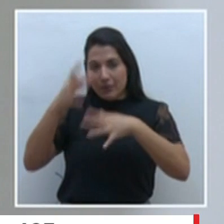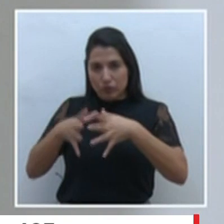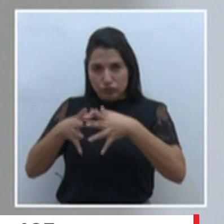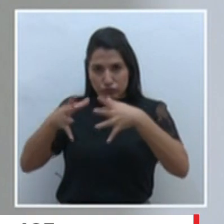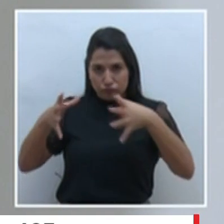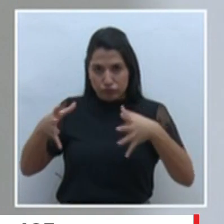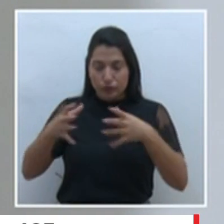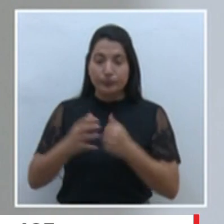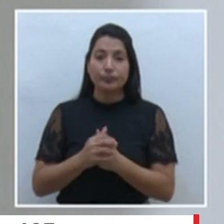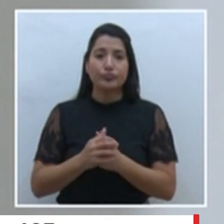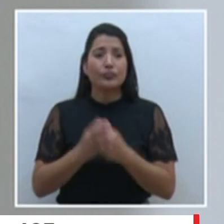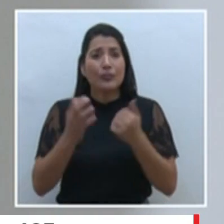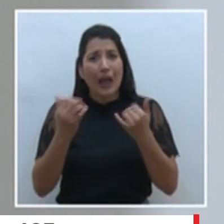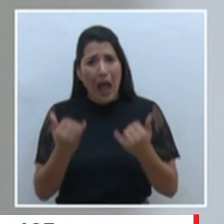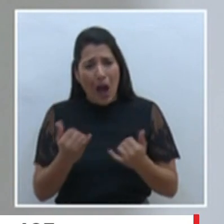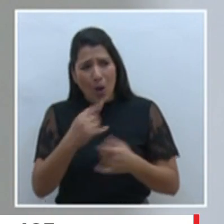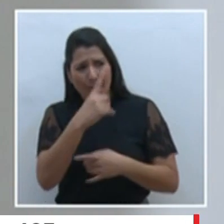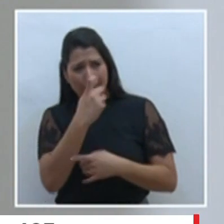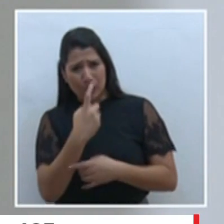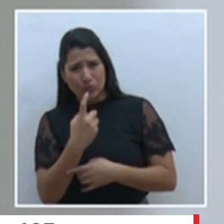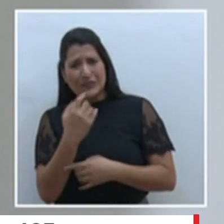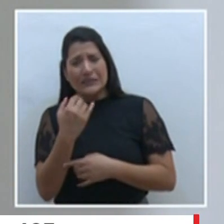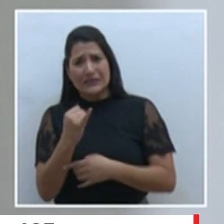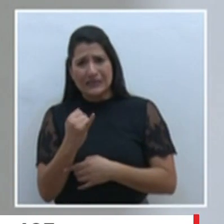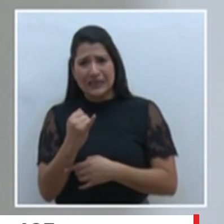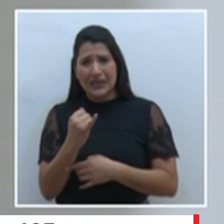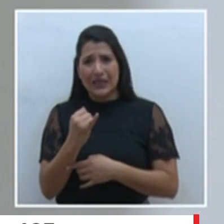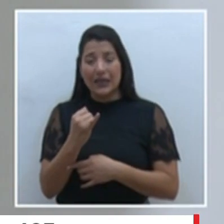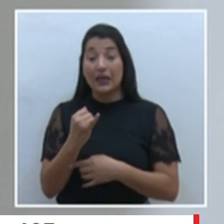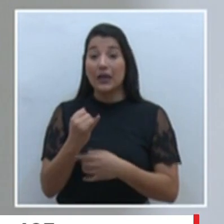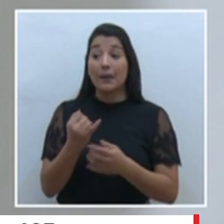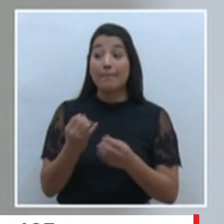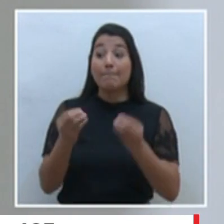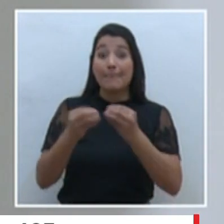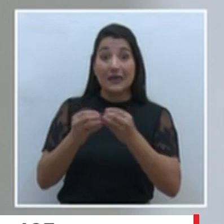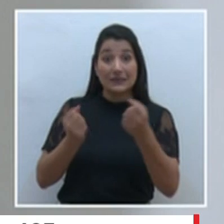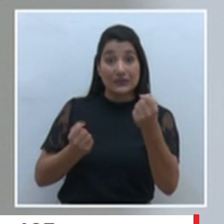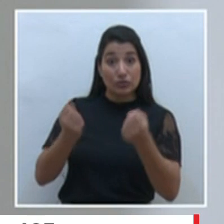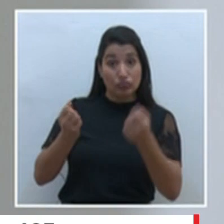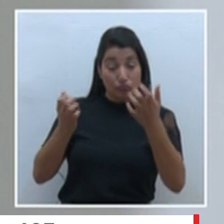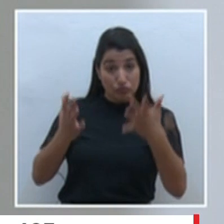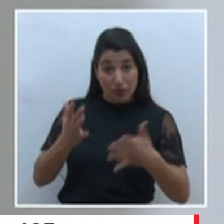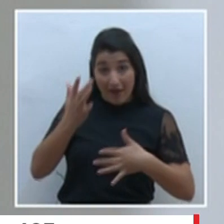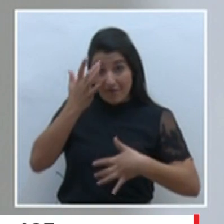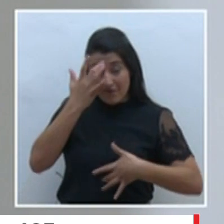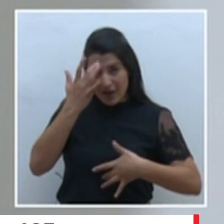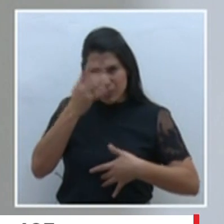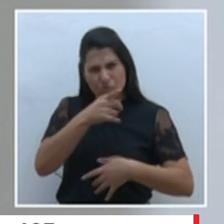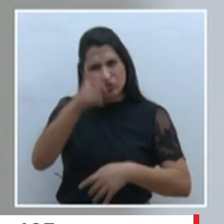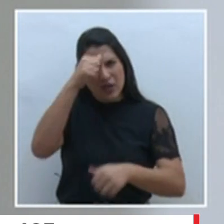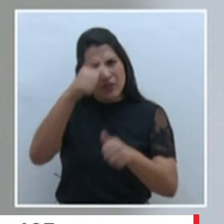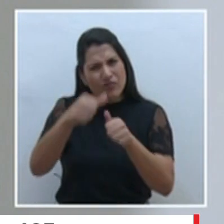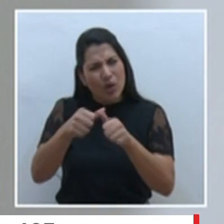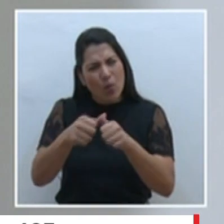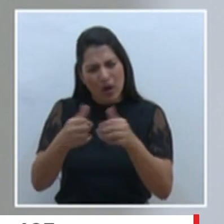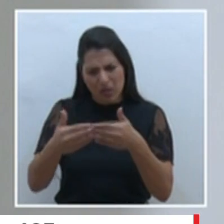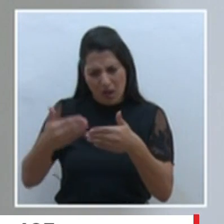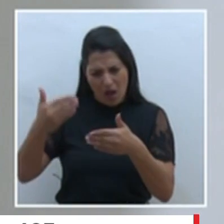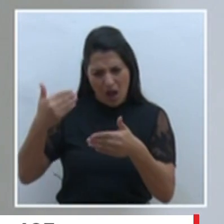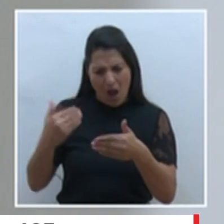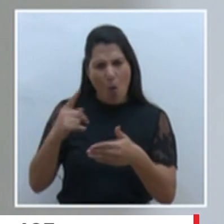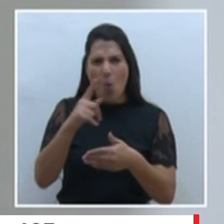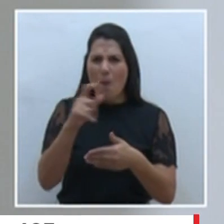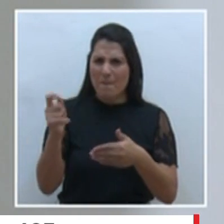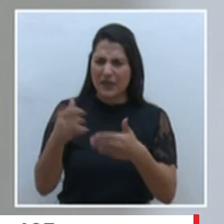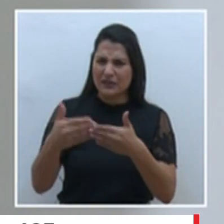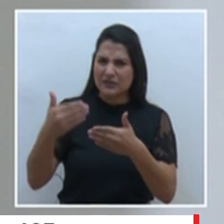a si ha habido influencia o no de transportistas, recordemos que todavía incluso de un caso que tuvimos hace como prácticamente un mes ya,